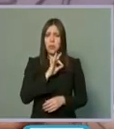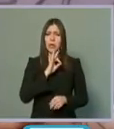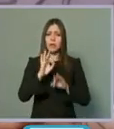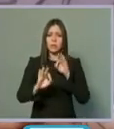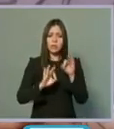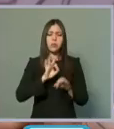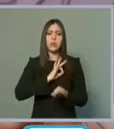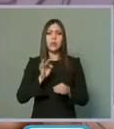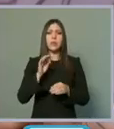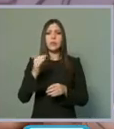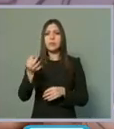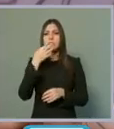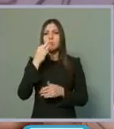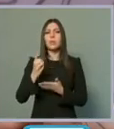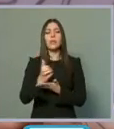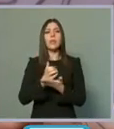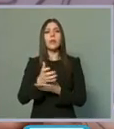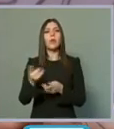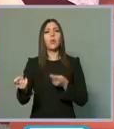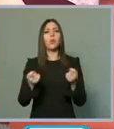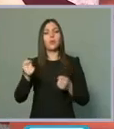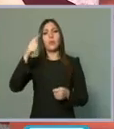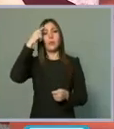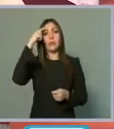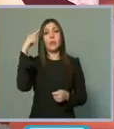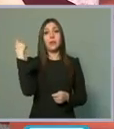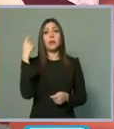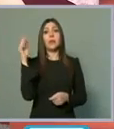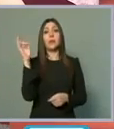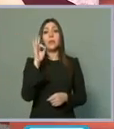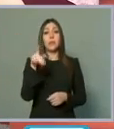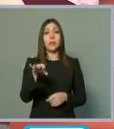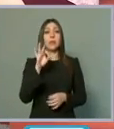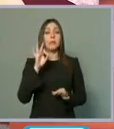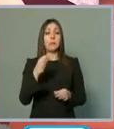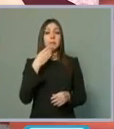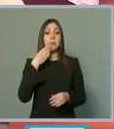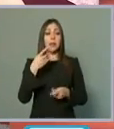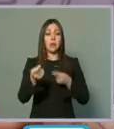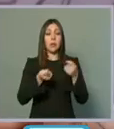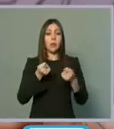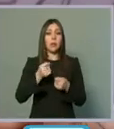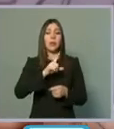puede controlar relativamente fácil y que si se controla no va a dar las